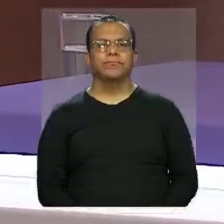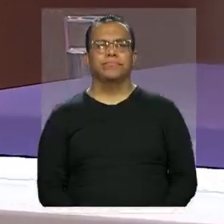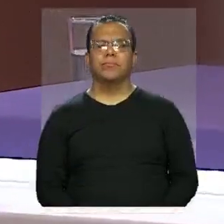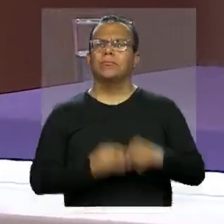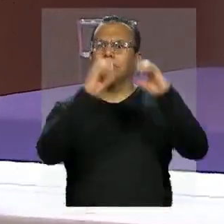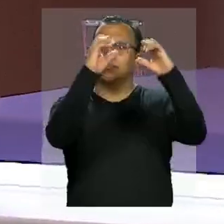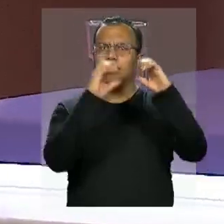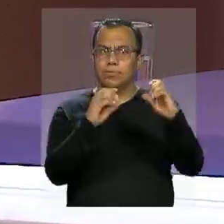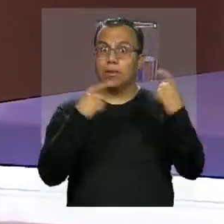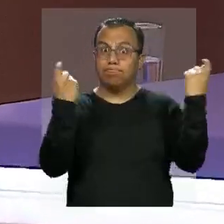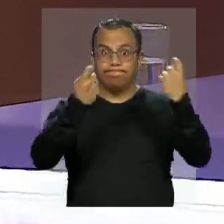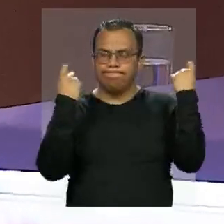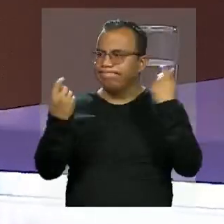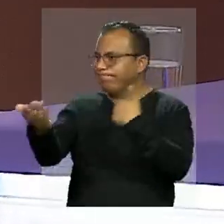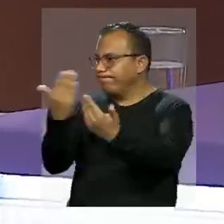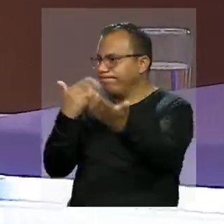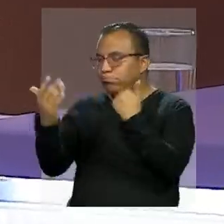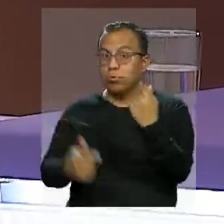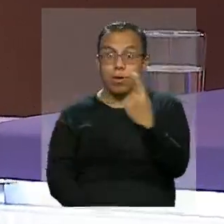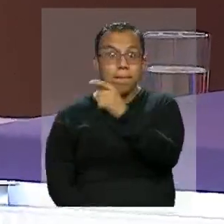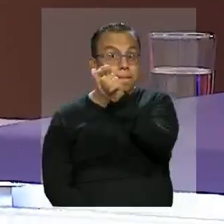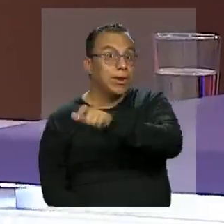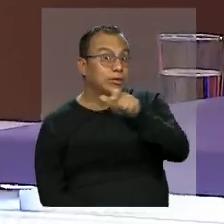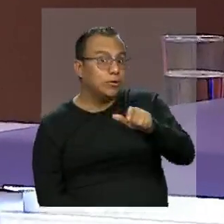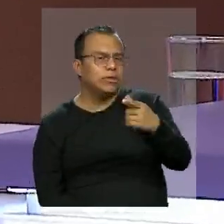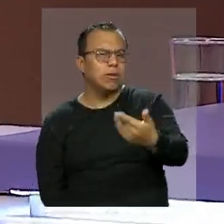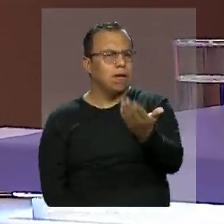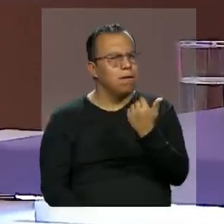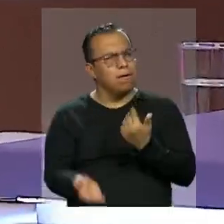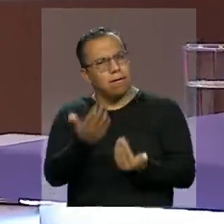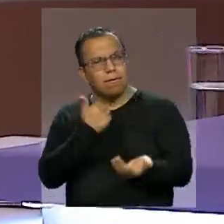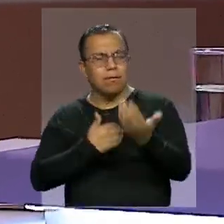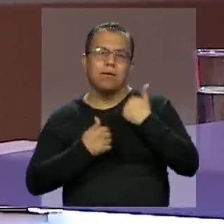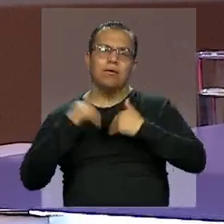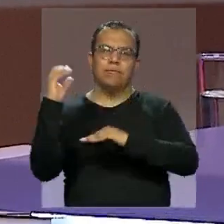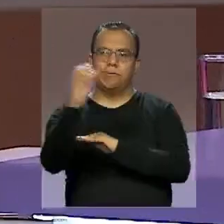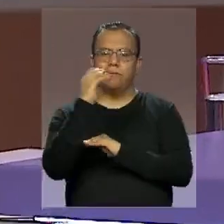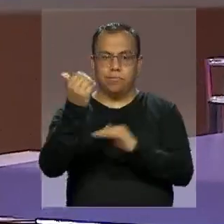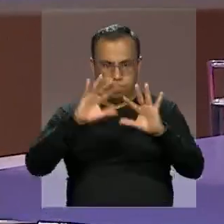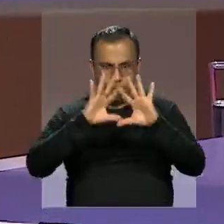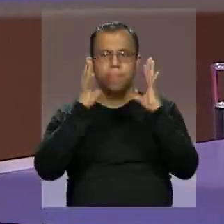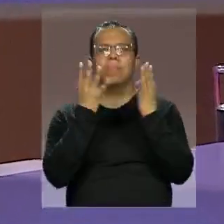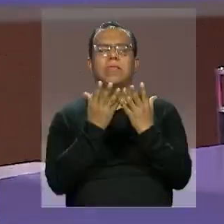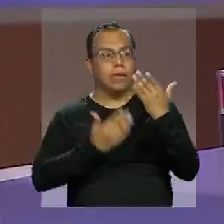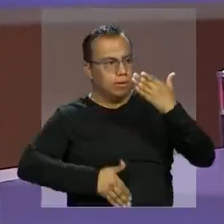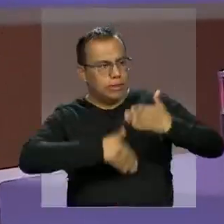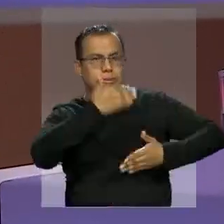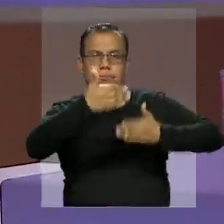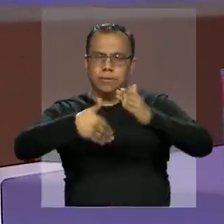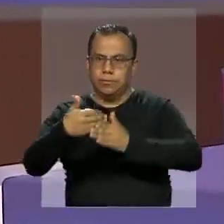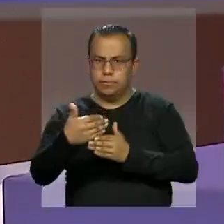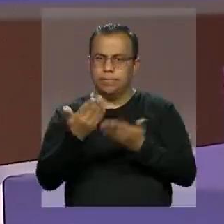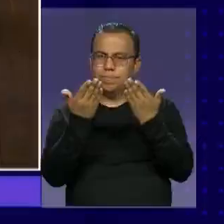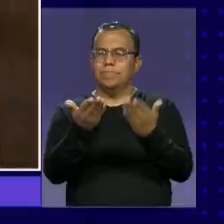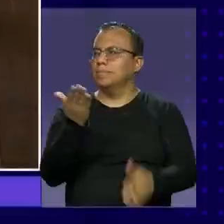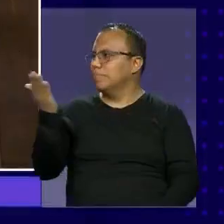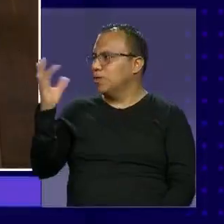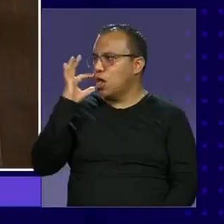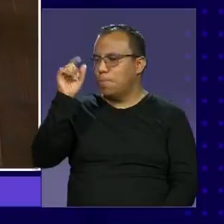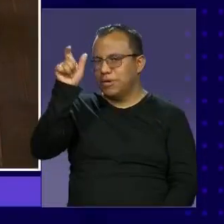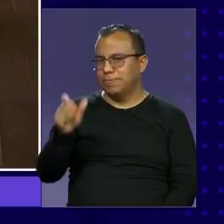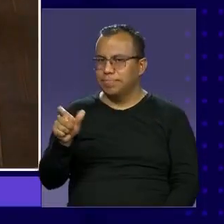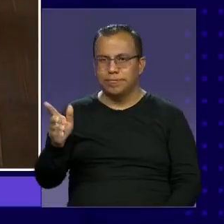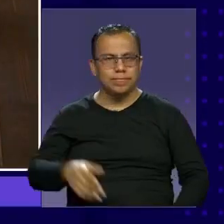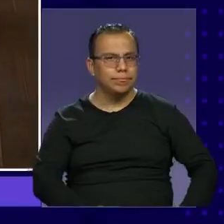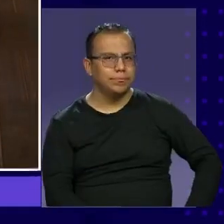La Cámara de Comercio de Bogotá convoca a cientos de emprendedores para que muestren al país y al mundo sus iniciativas. Mauricio Pichot con los